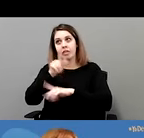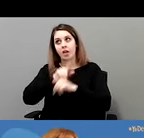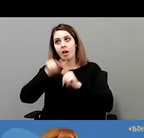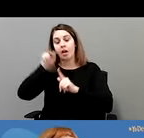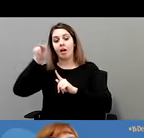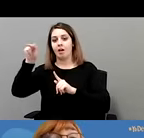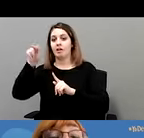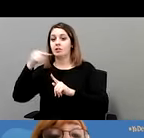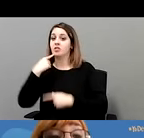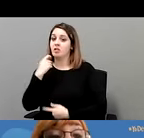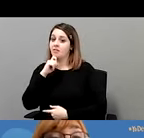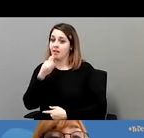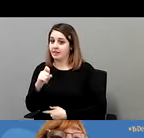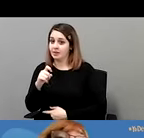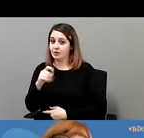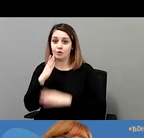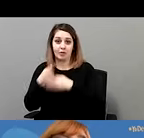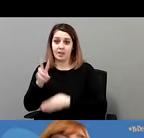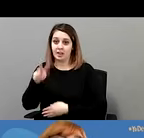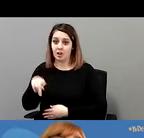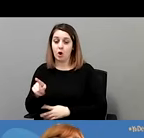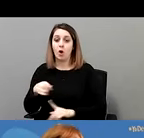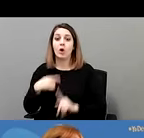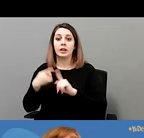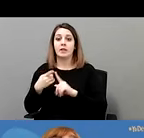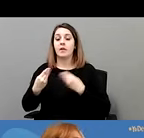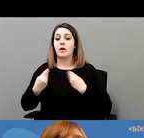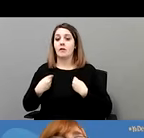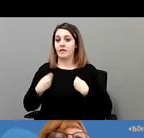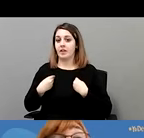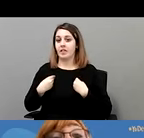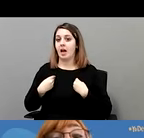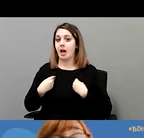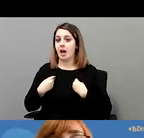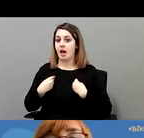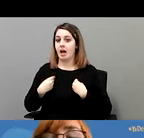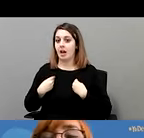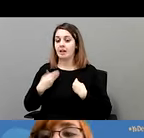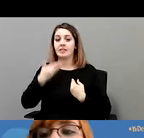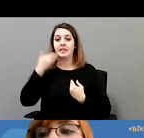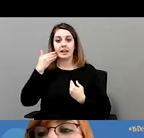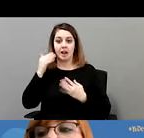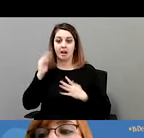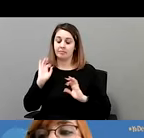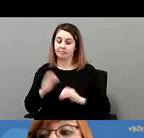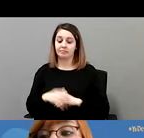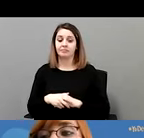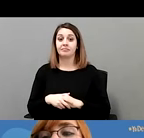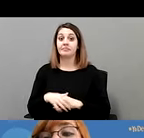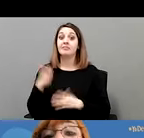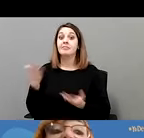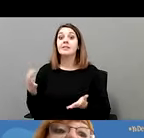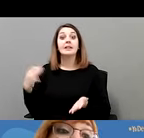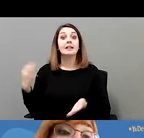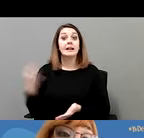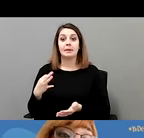os digo yo que no es suficiente para llevar una vida lo suficientemente digna. ¿Qué está pasando entonces?